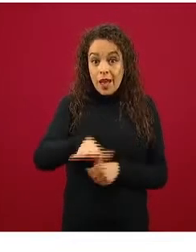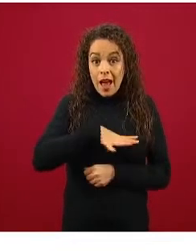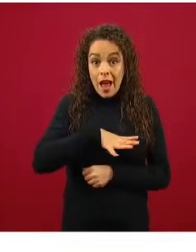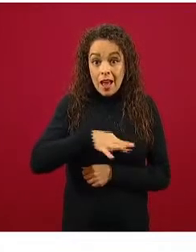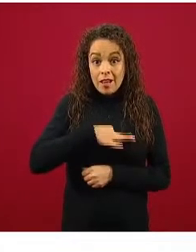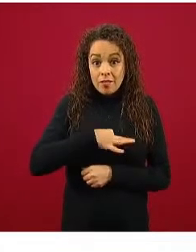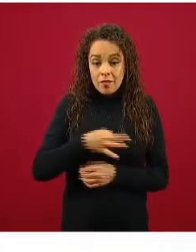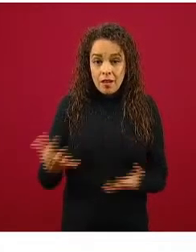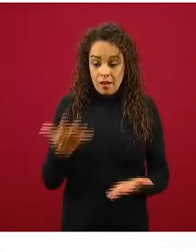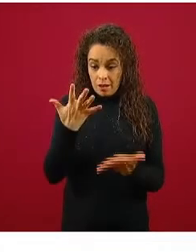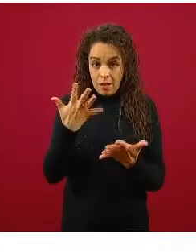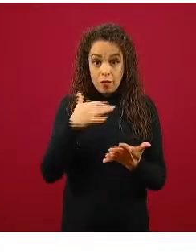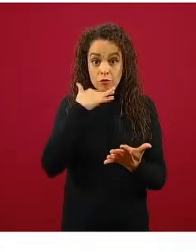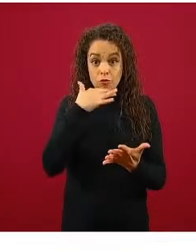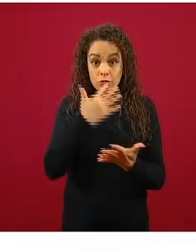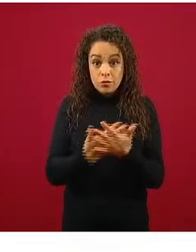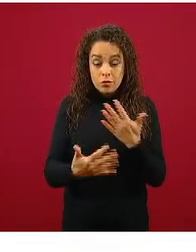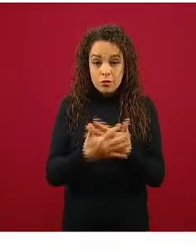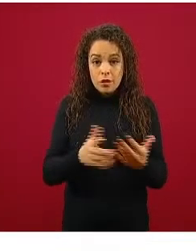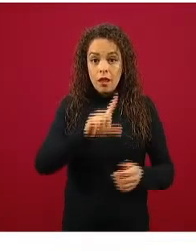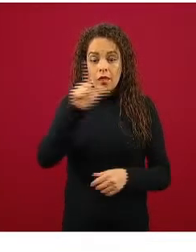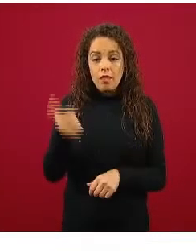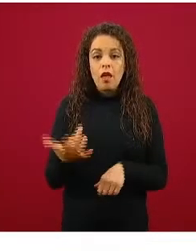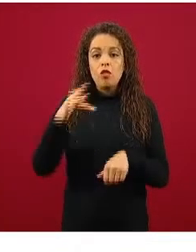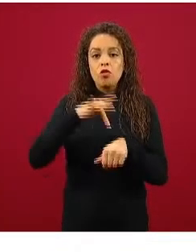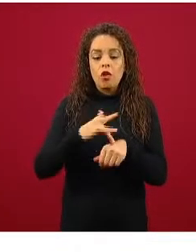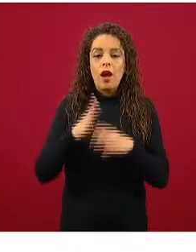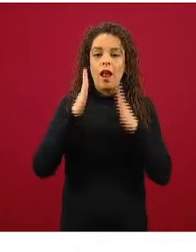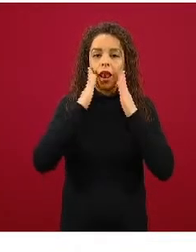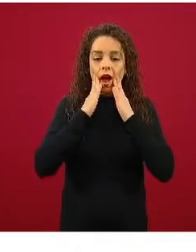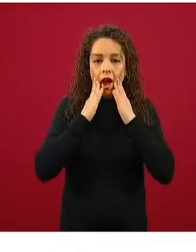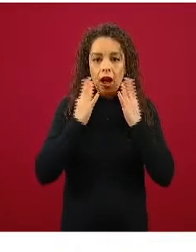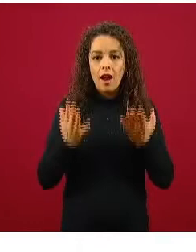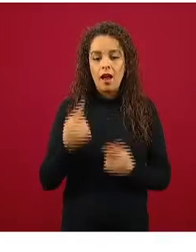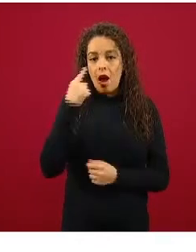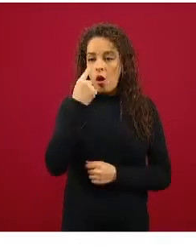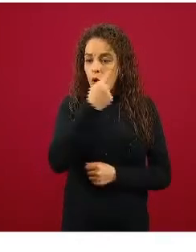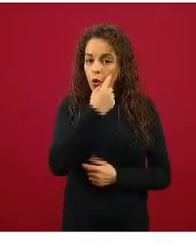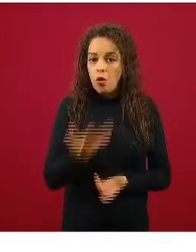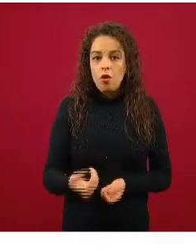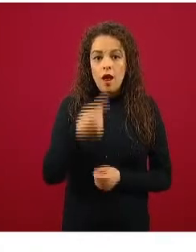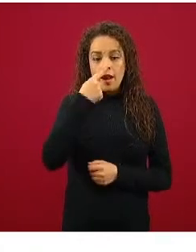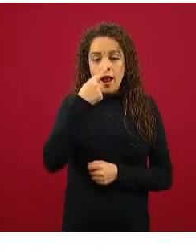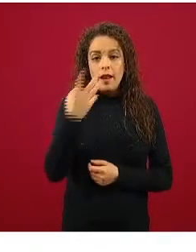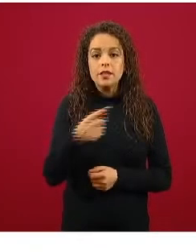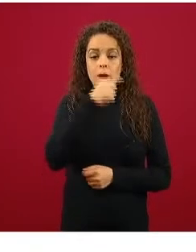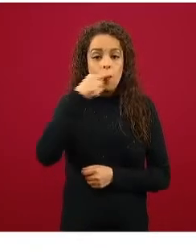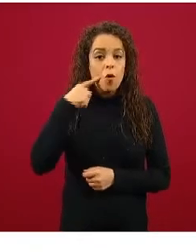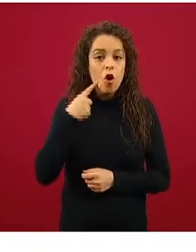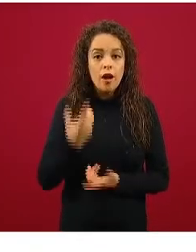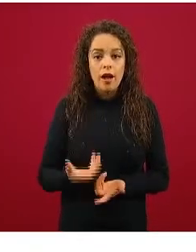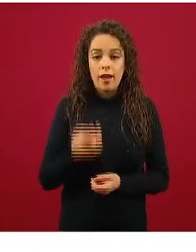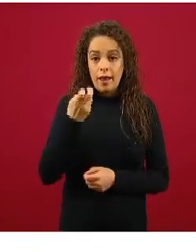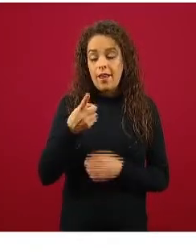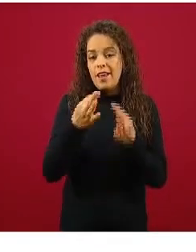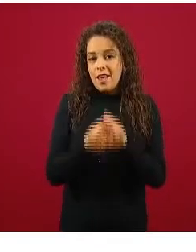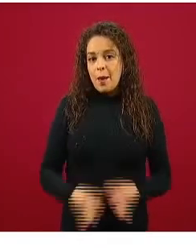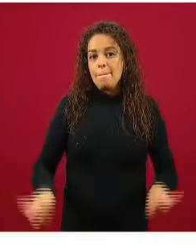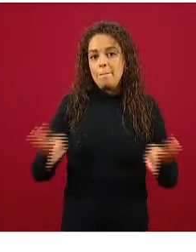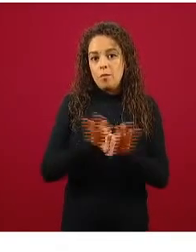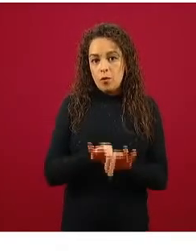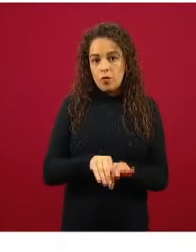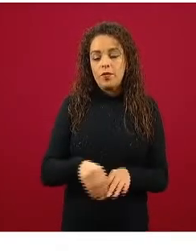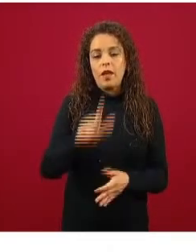con las manos sucias nos las llevemos al rostro, particularmente a los ojos, a la nariz y a la boca. Por eso es tan importante